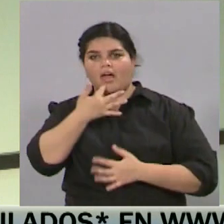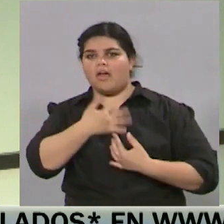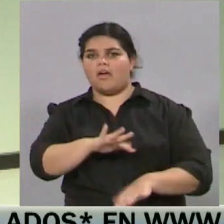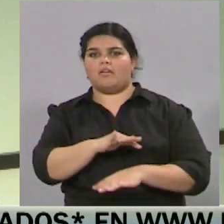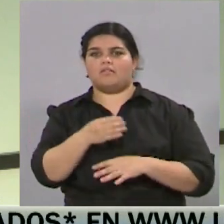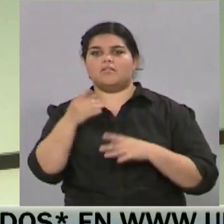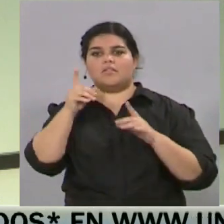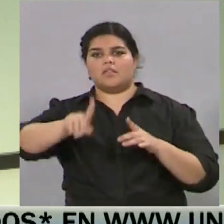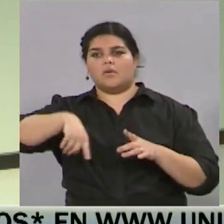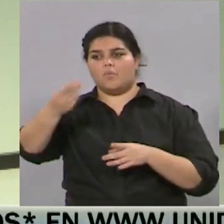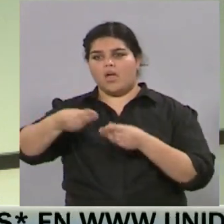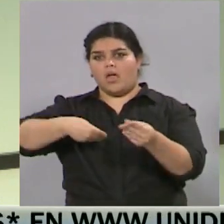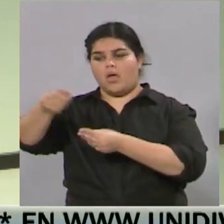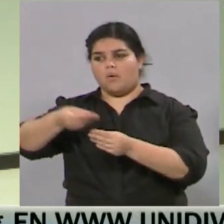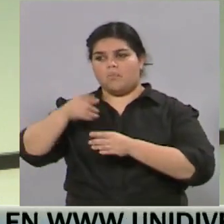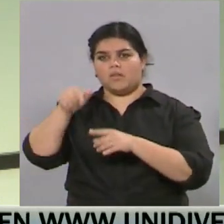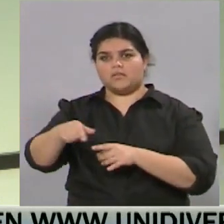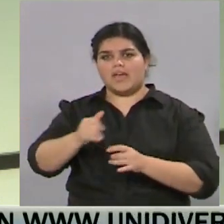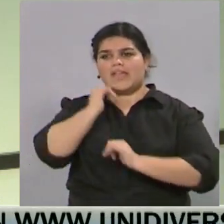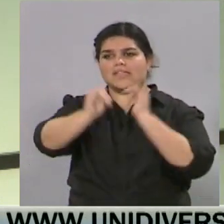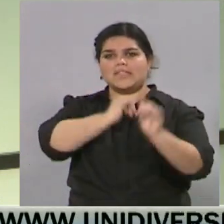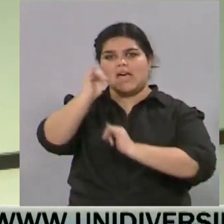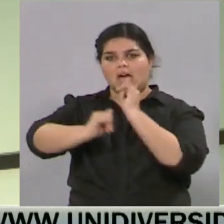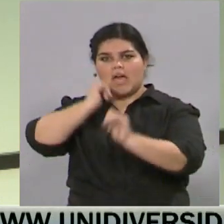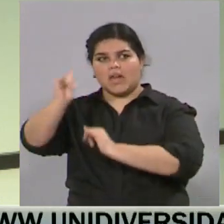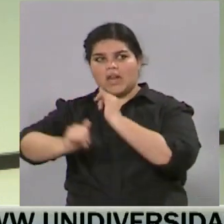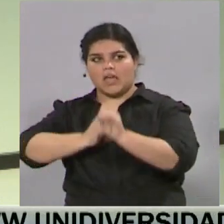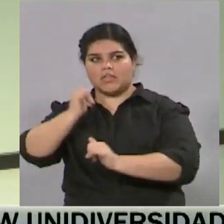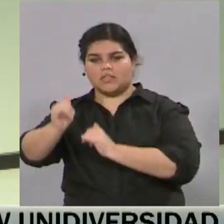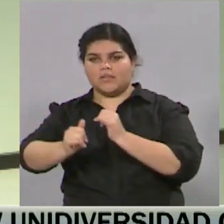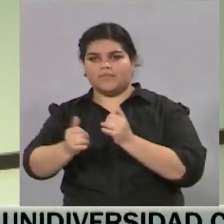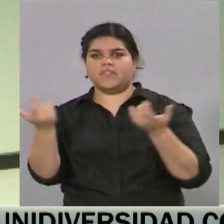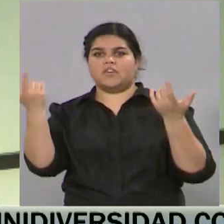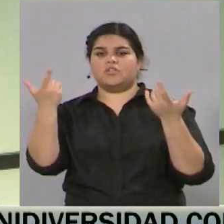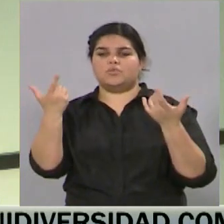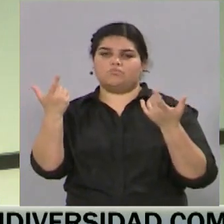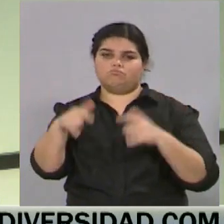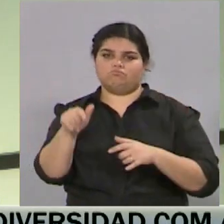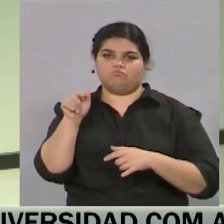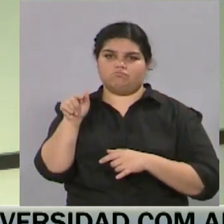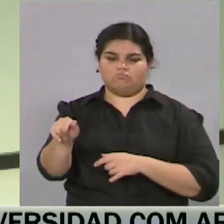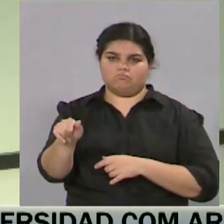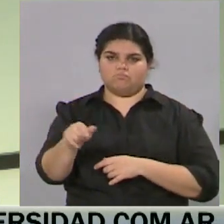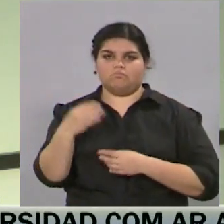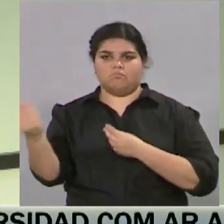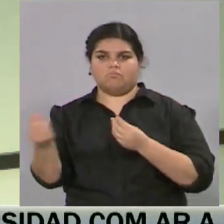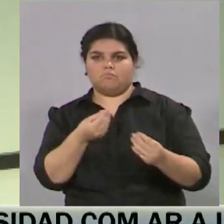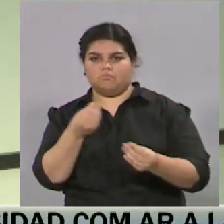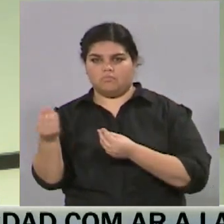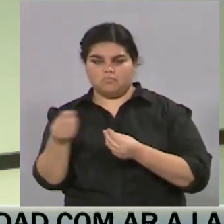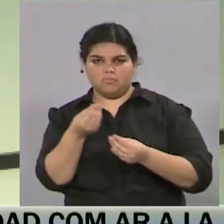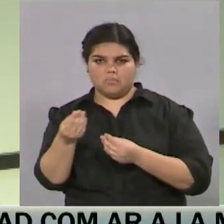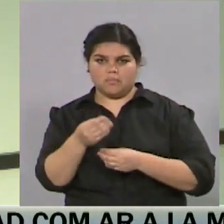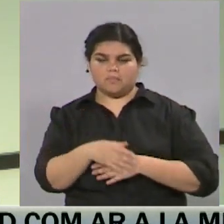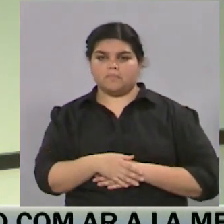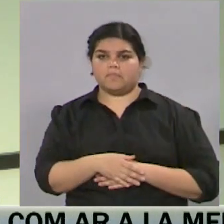de las empresas deberían haber charlas de la superintendencia para evitar este tipo de prácticas que